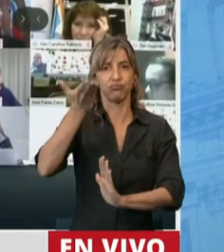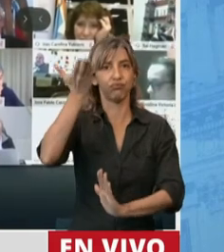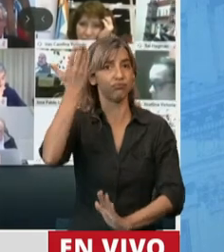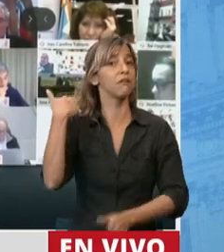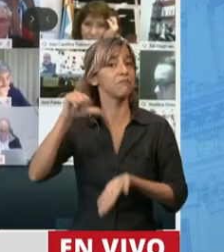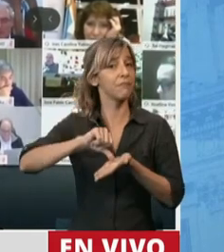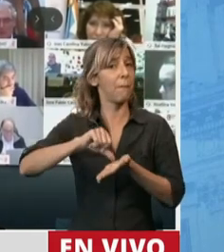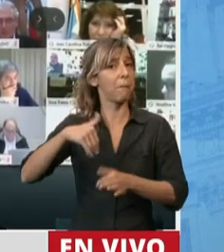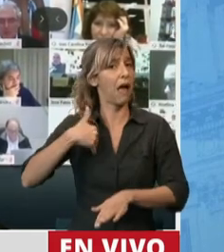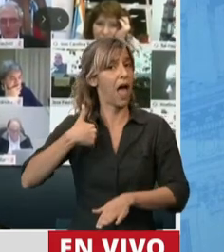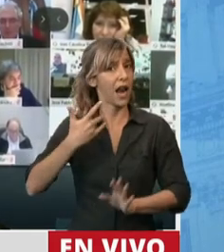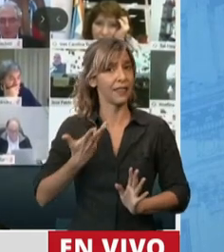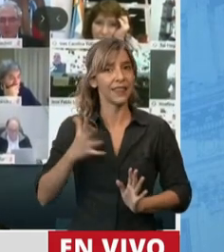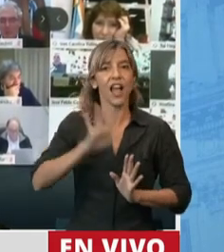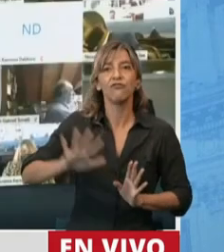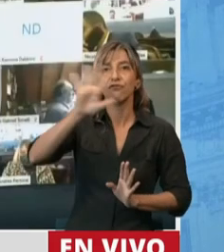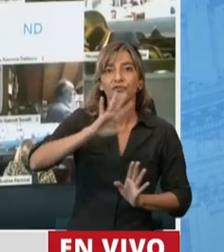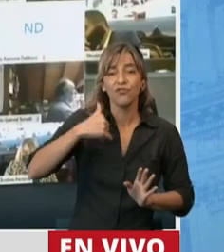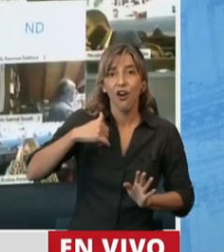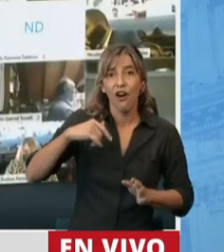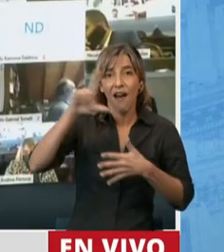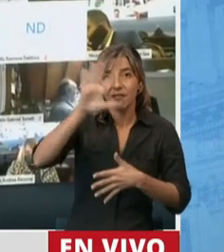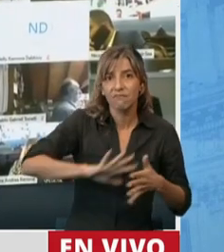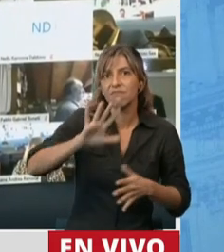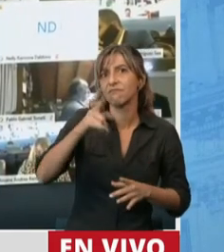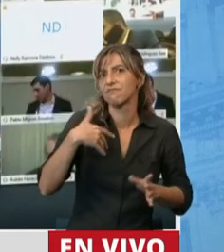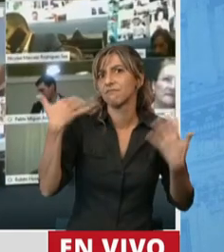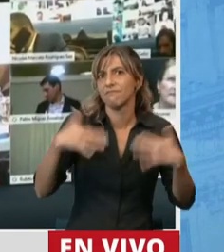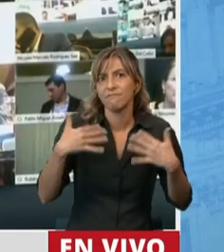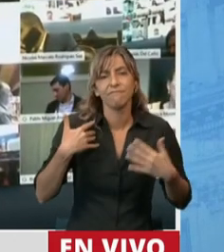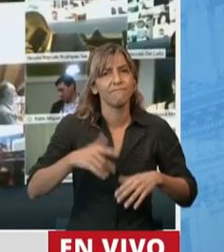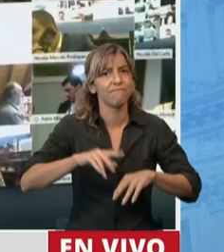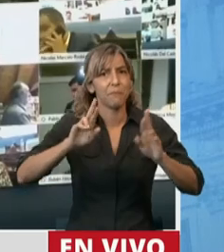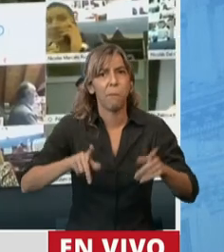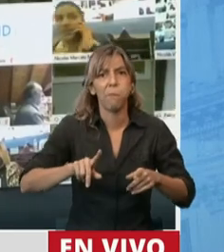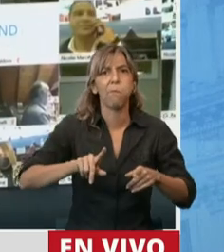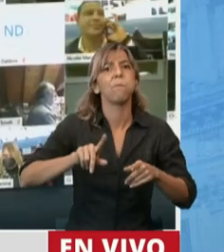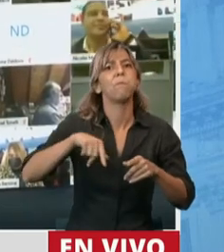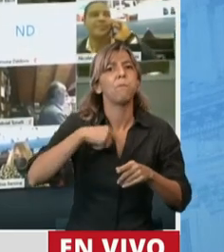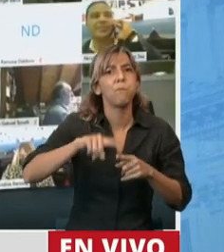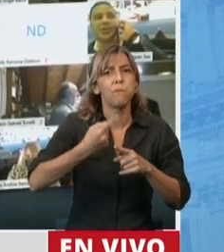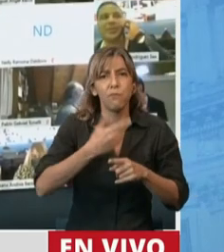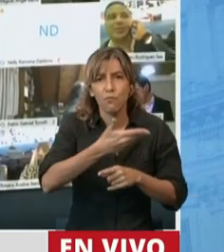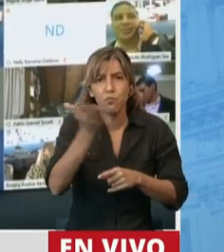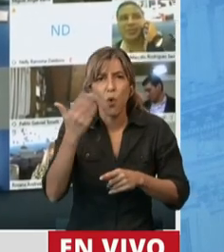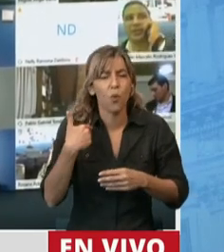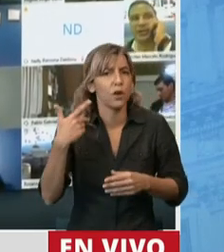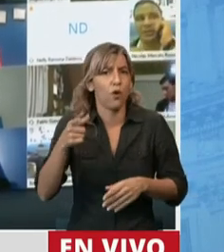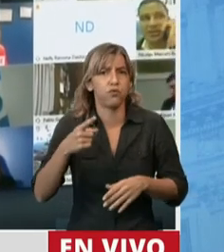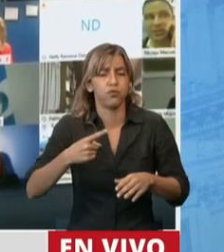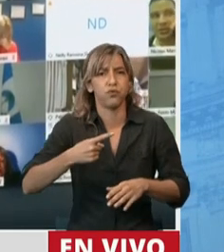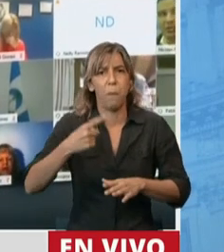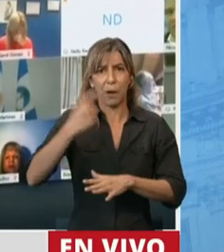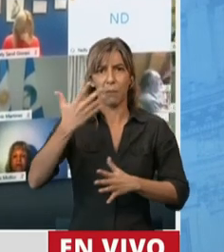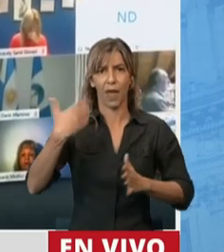primeros países de toda la región en tener una política pública nacional y federal de donación de sangre, lanzando a partir del